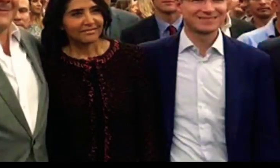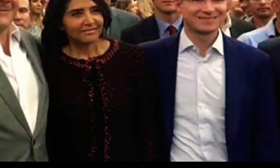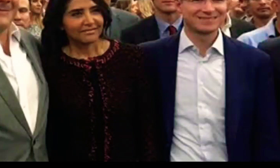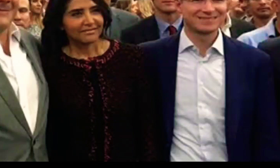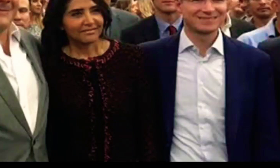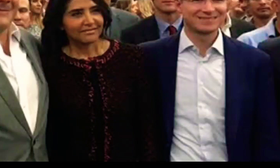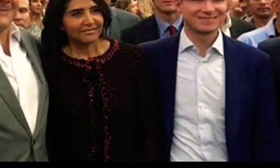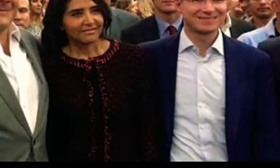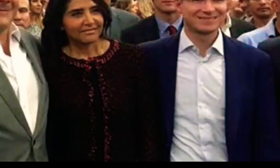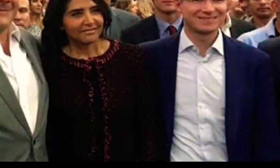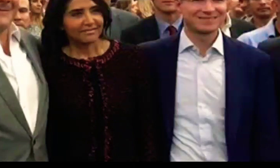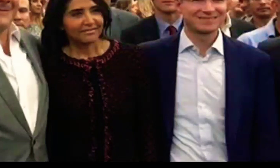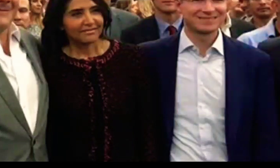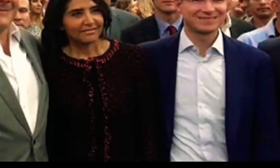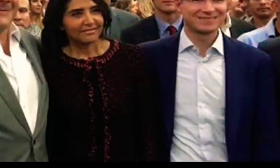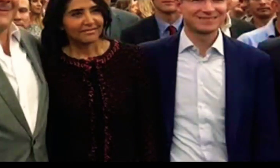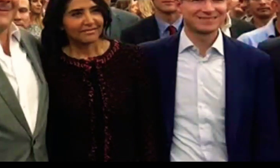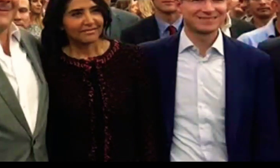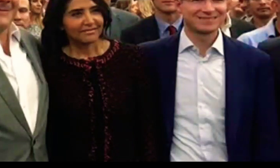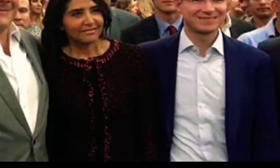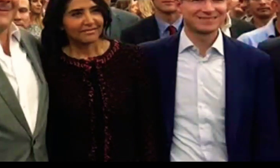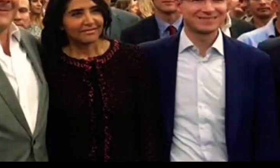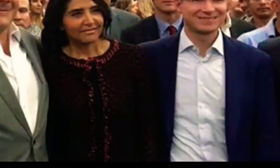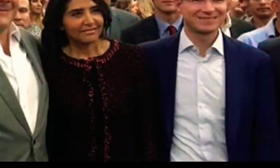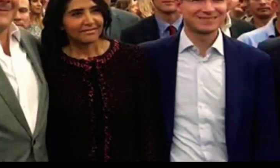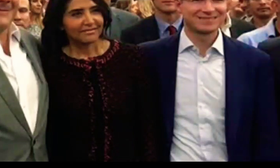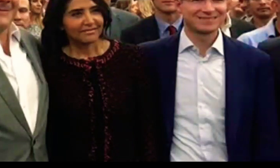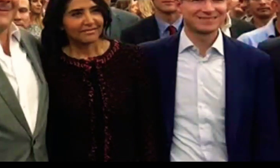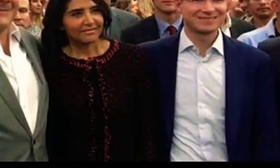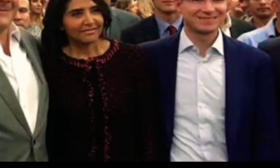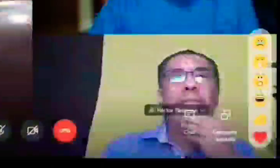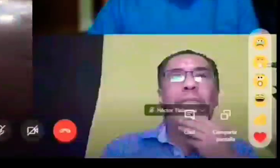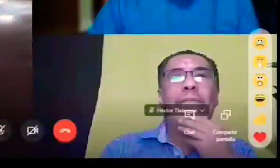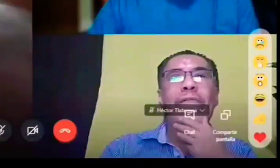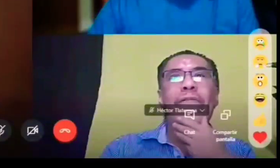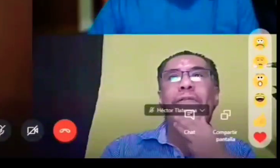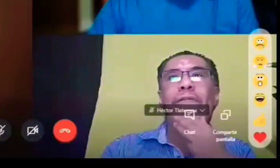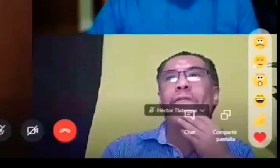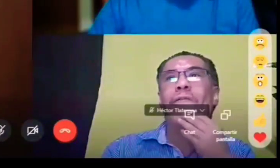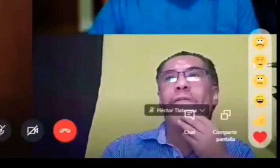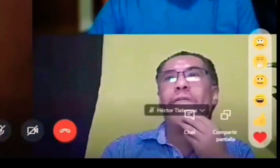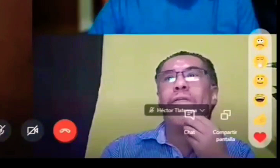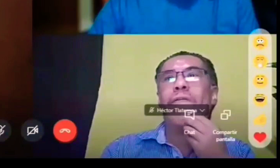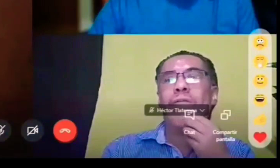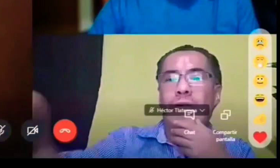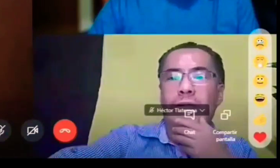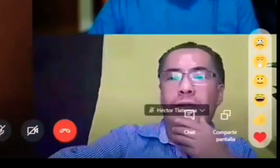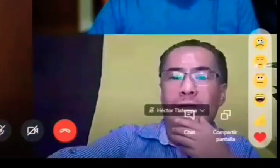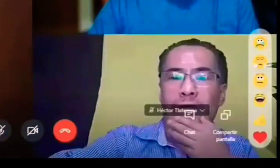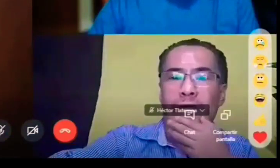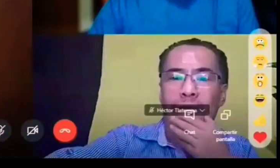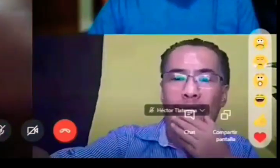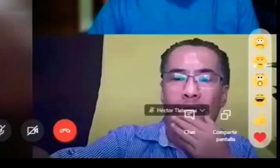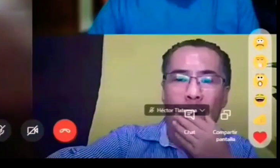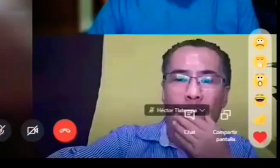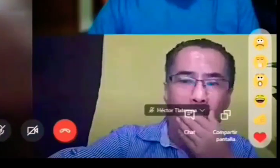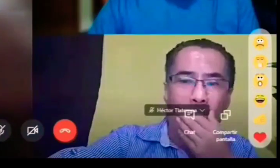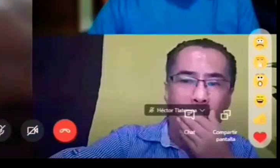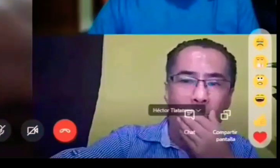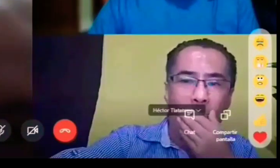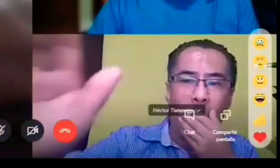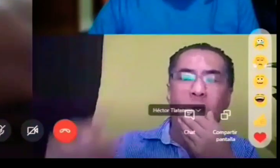ahí unos verdaderos desastres. A ver si los jaliscienses lo aguantan mucho. Sí, yo con eso ya termino.